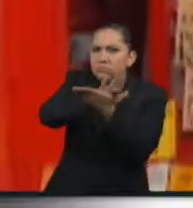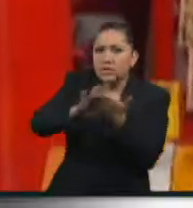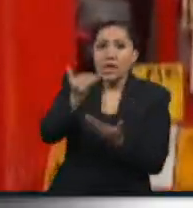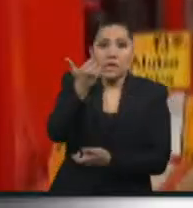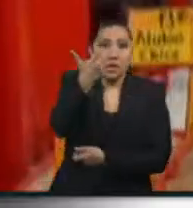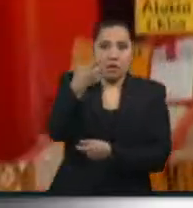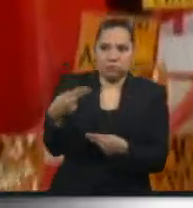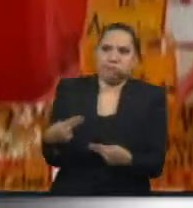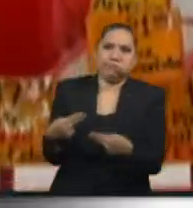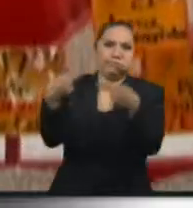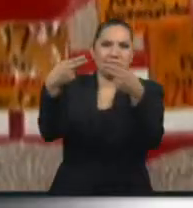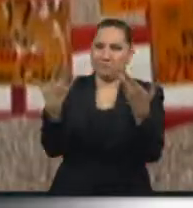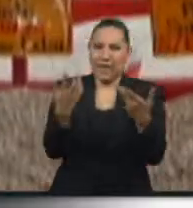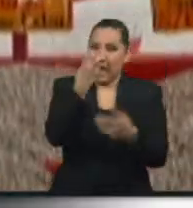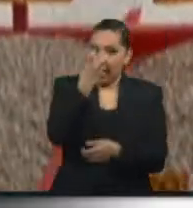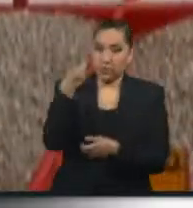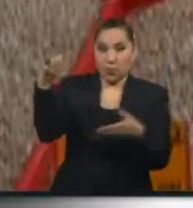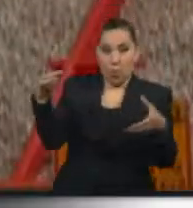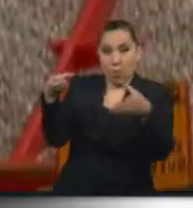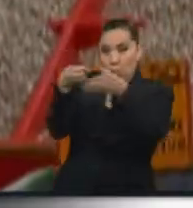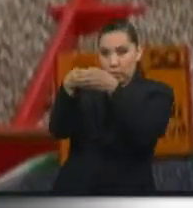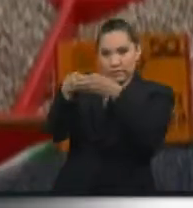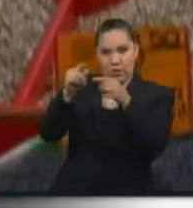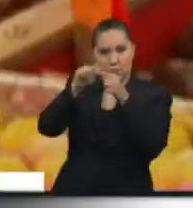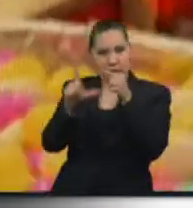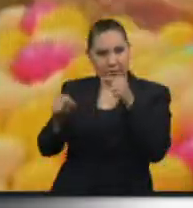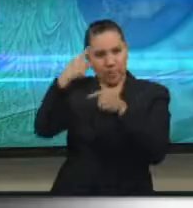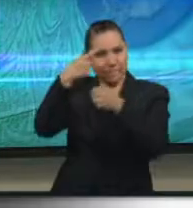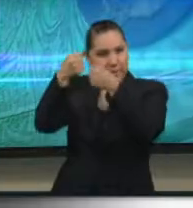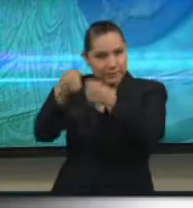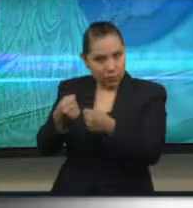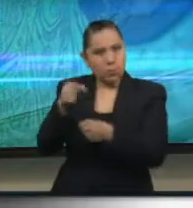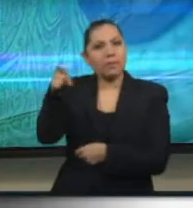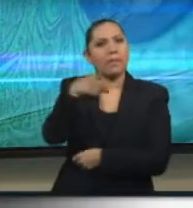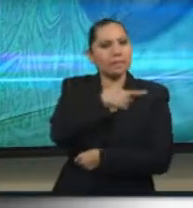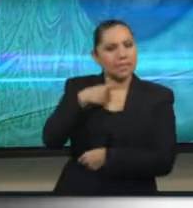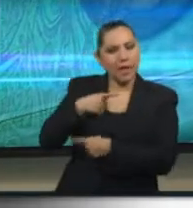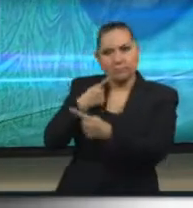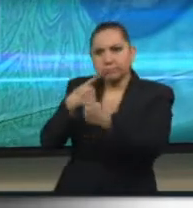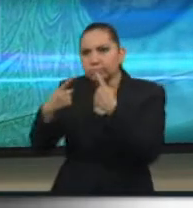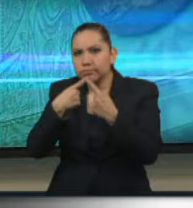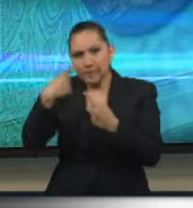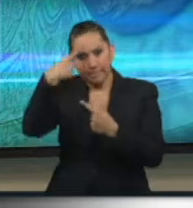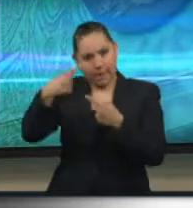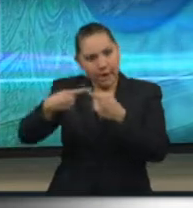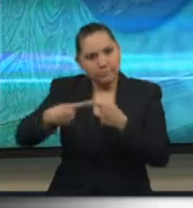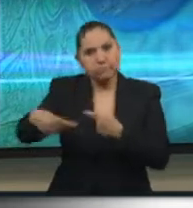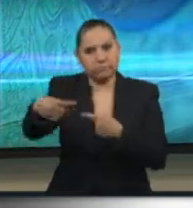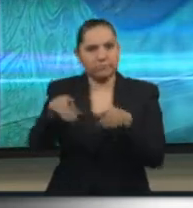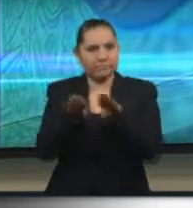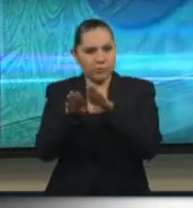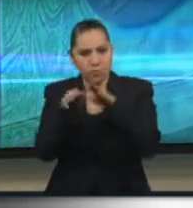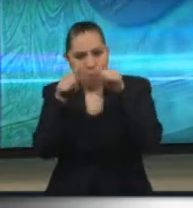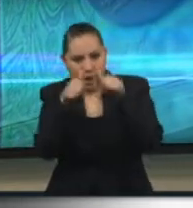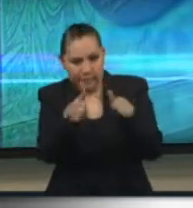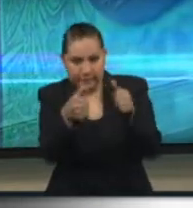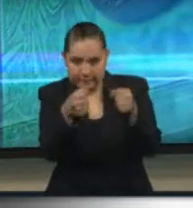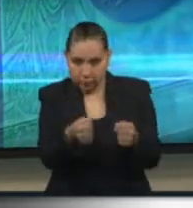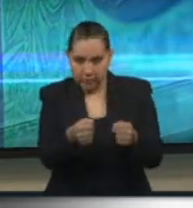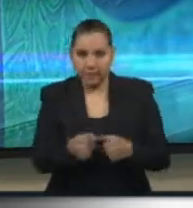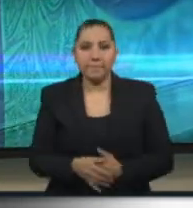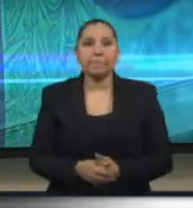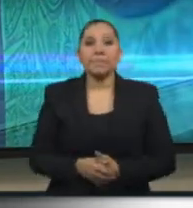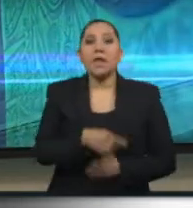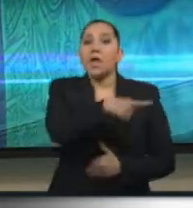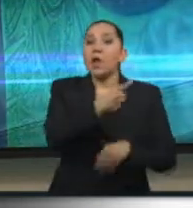en el seno del Consejo Nacional de Seguridad Pública. Y vea, en videoconferencia, la coordinadora parlamentaria del PRD, la